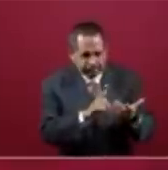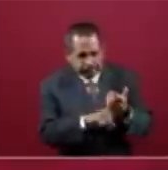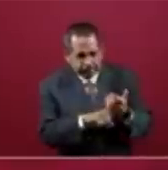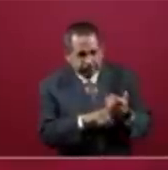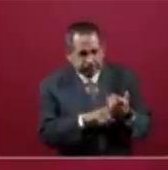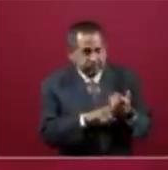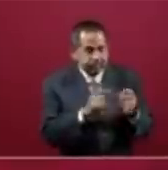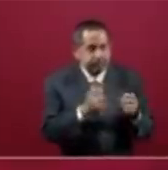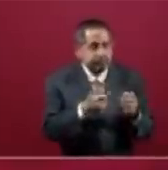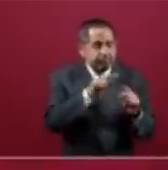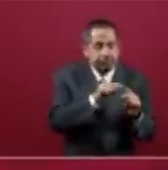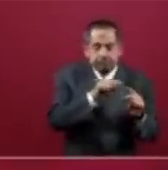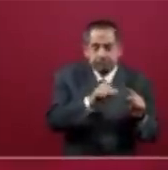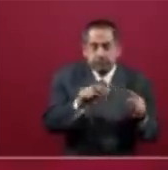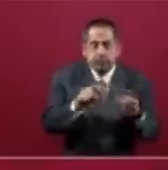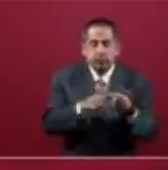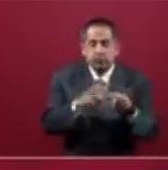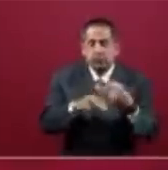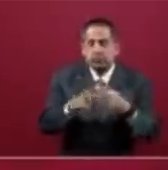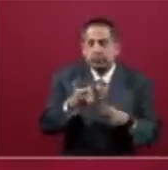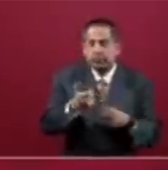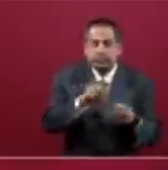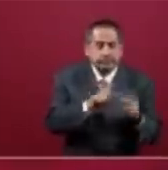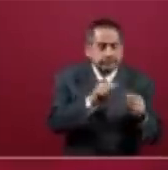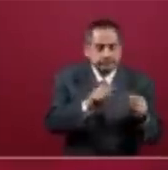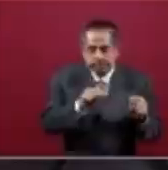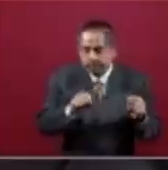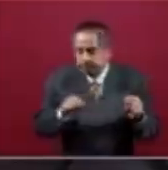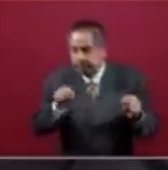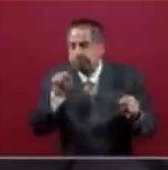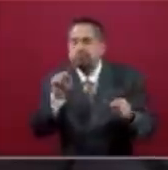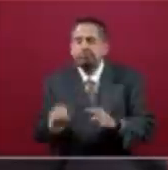que seguirle la pista al dinero.